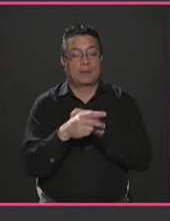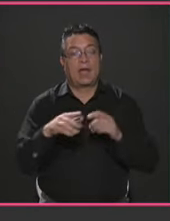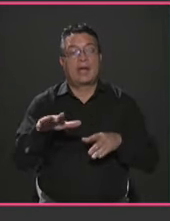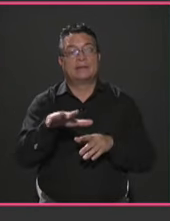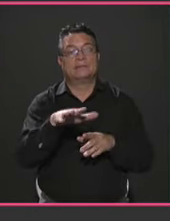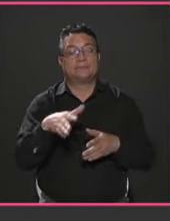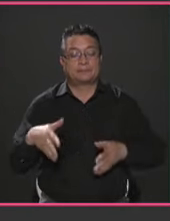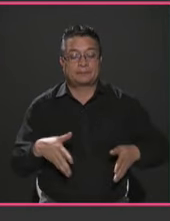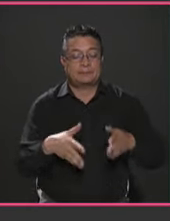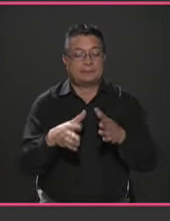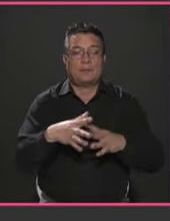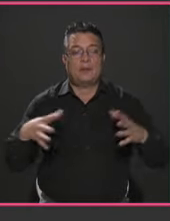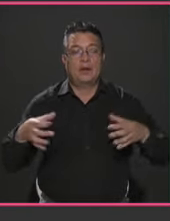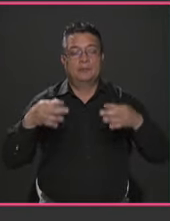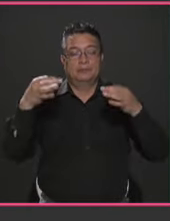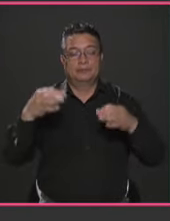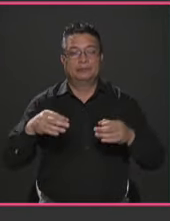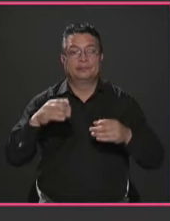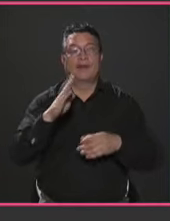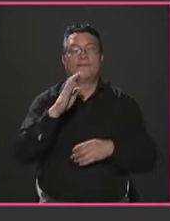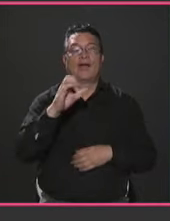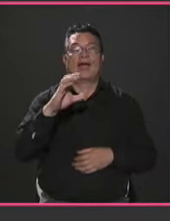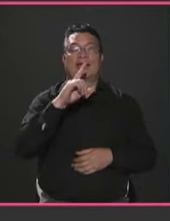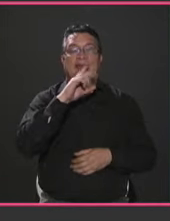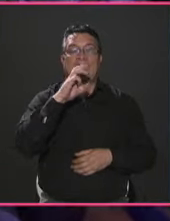eficientes para que la bacteria